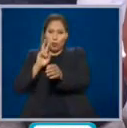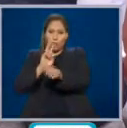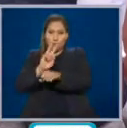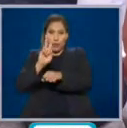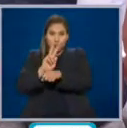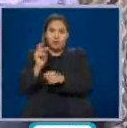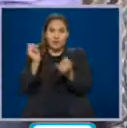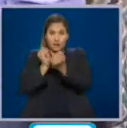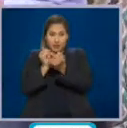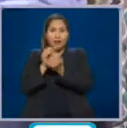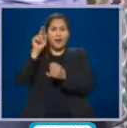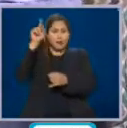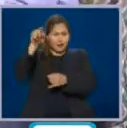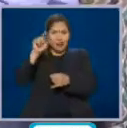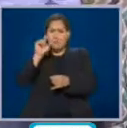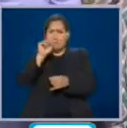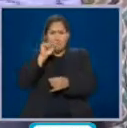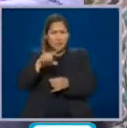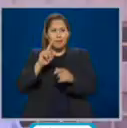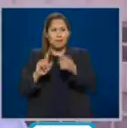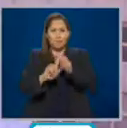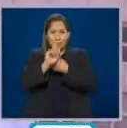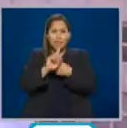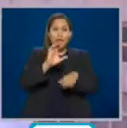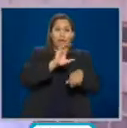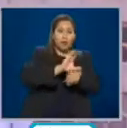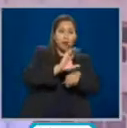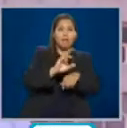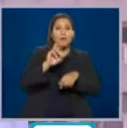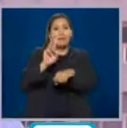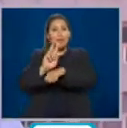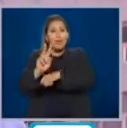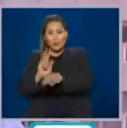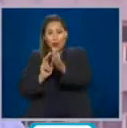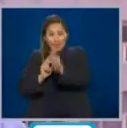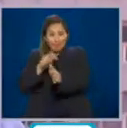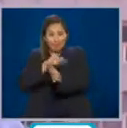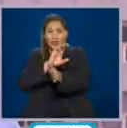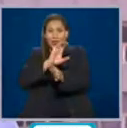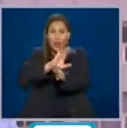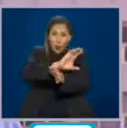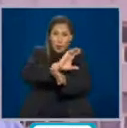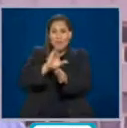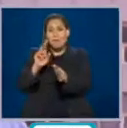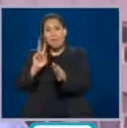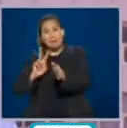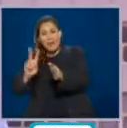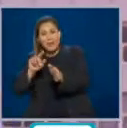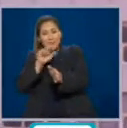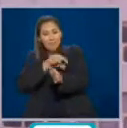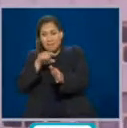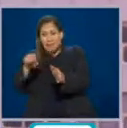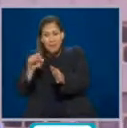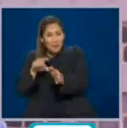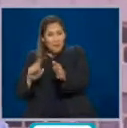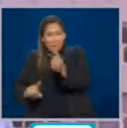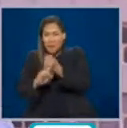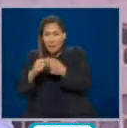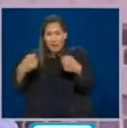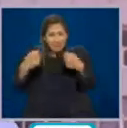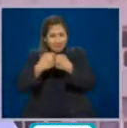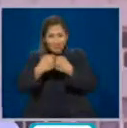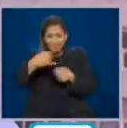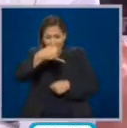tenemos problemática en el límite entre Colombia y Venezuela. Toda esa problemática la conjugué y atisbé que